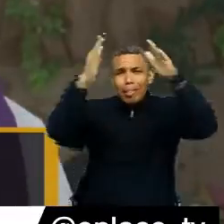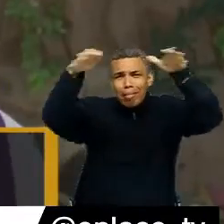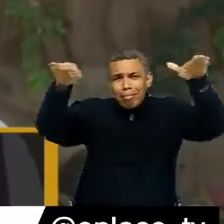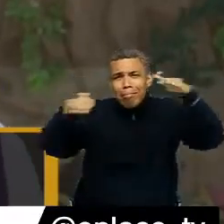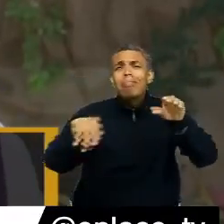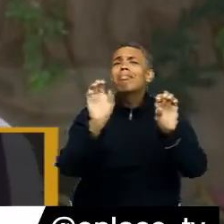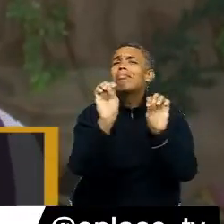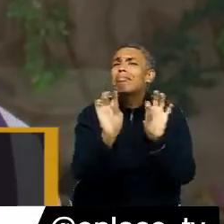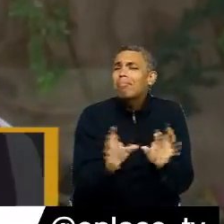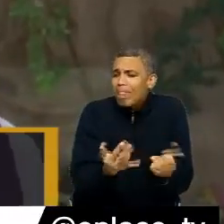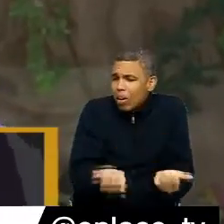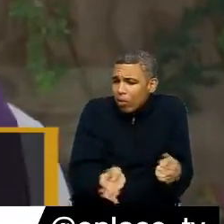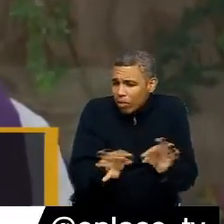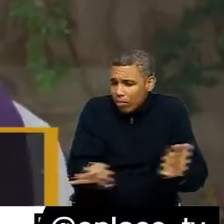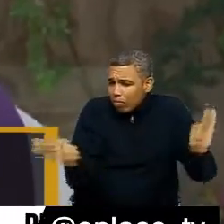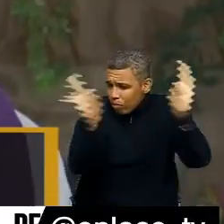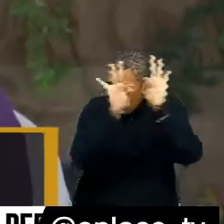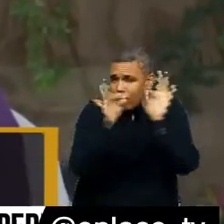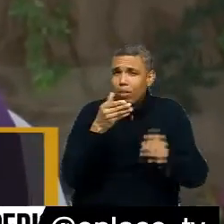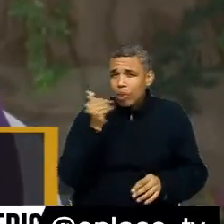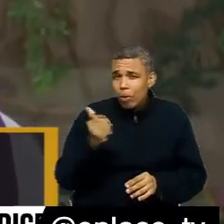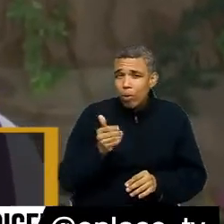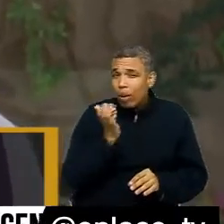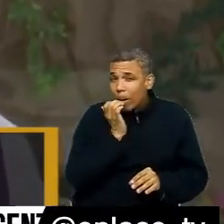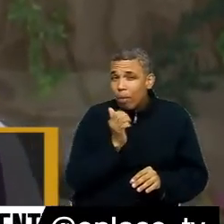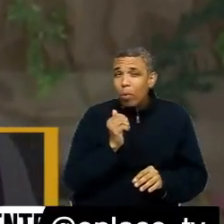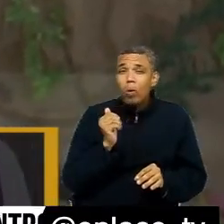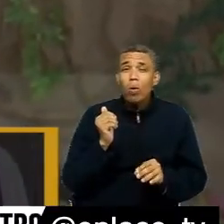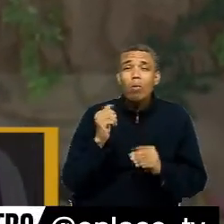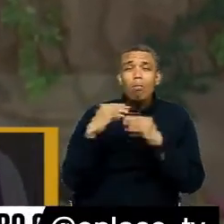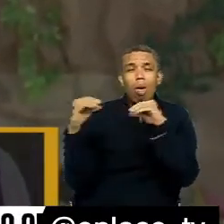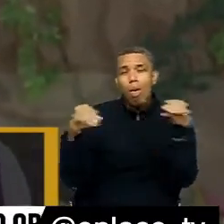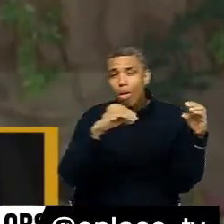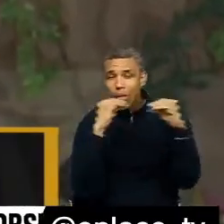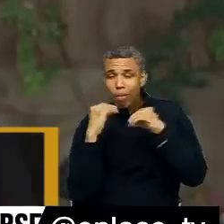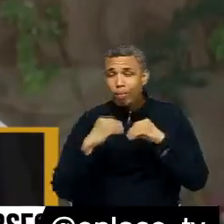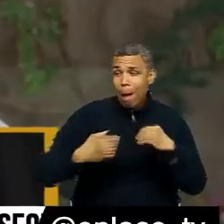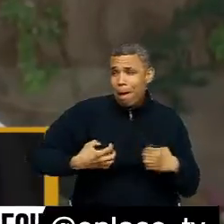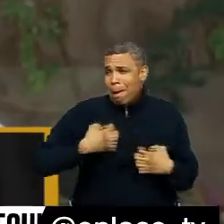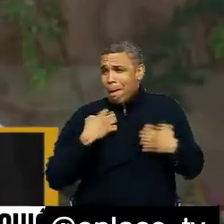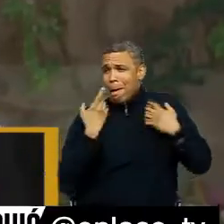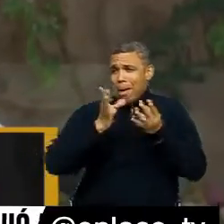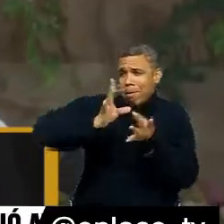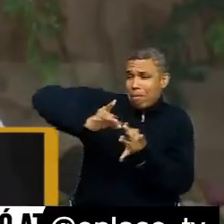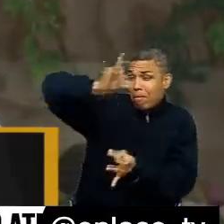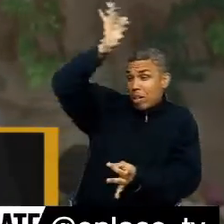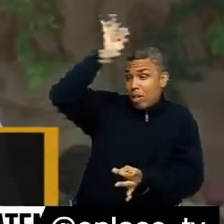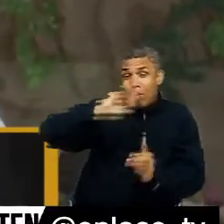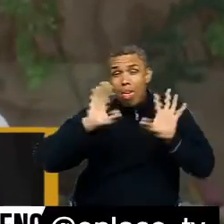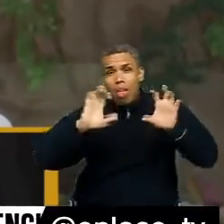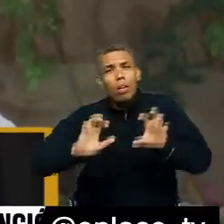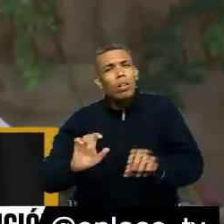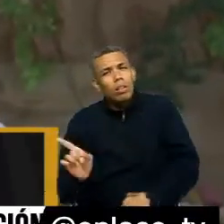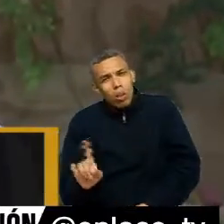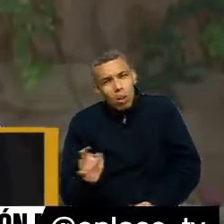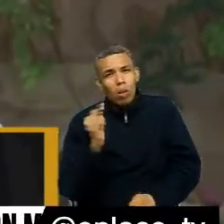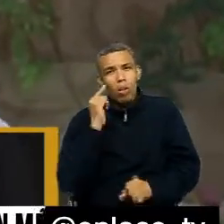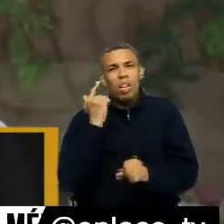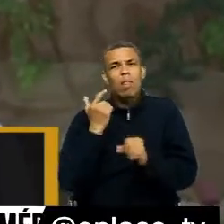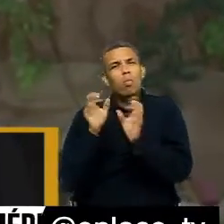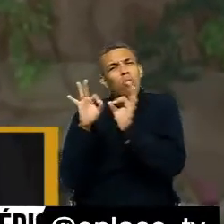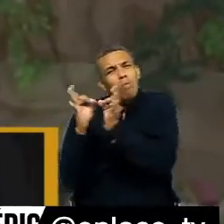son tan importantes como otras cosas que sí son importantes. Buscar la unidad en su casa, no pelear porque las peleas sí atraen al